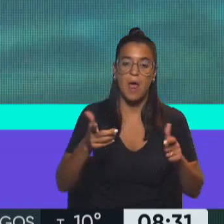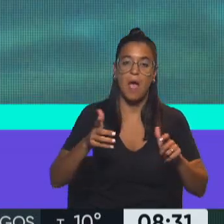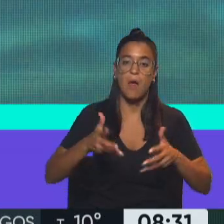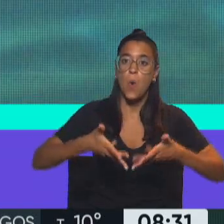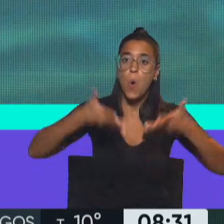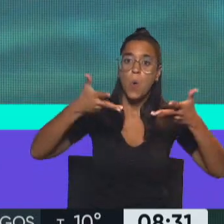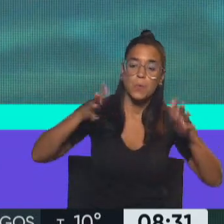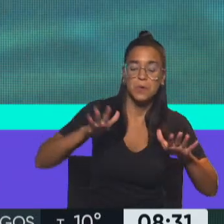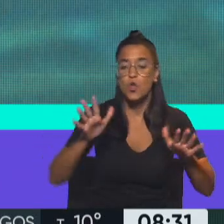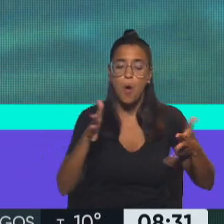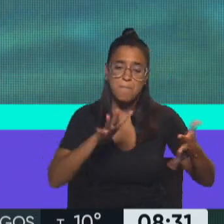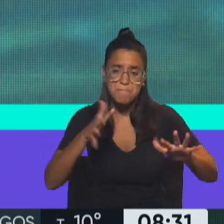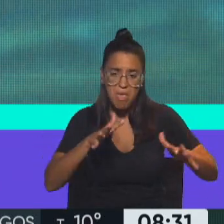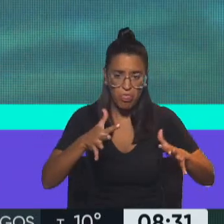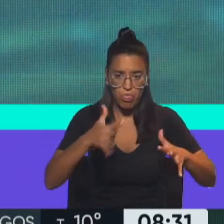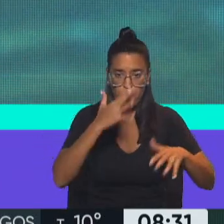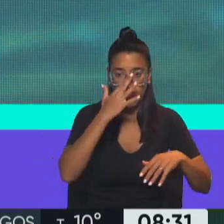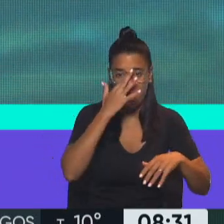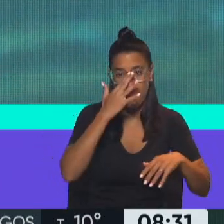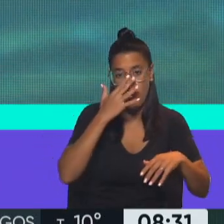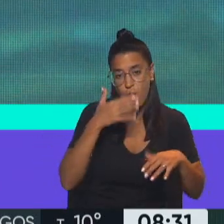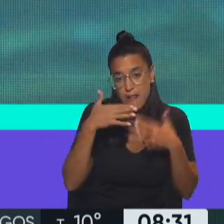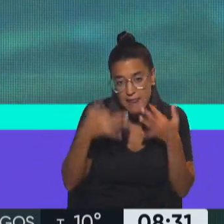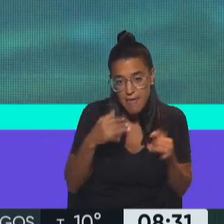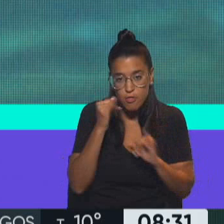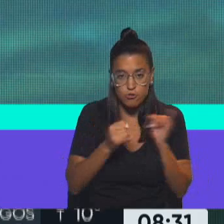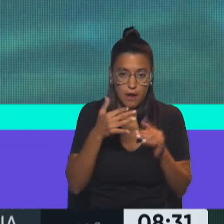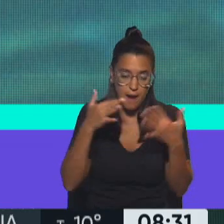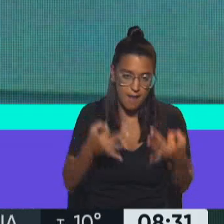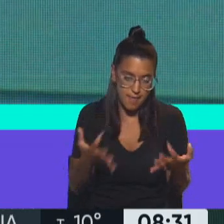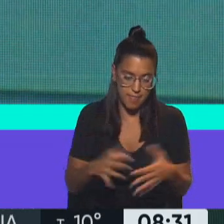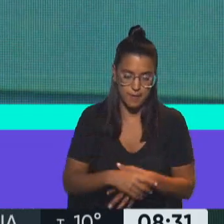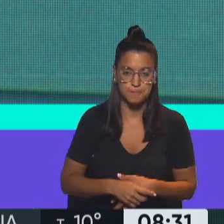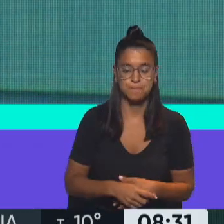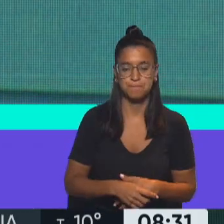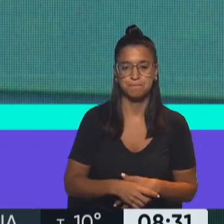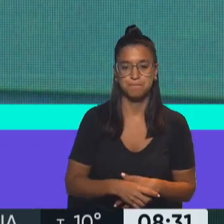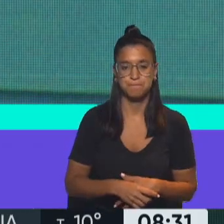de encontrar el punto medio, que es la realidad, ¿no? Y que son los datos concretos.